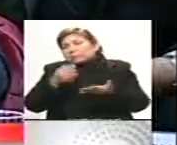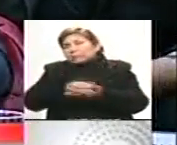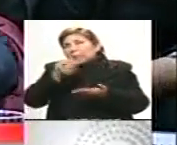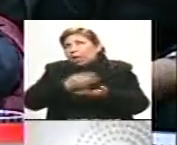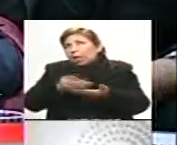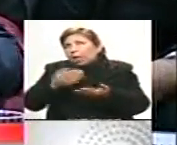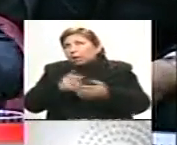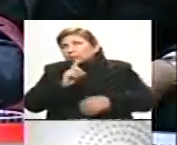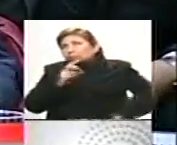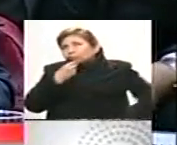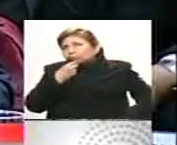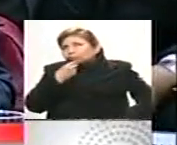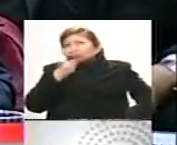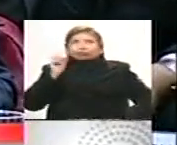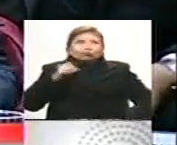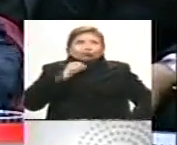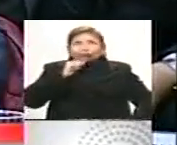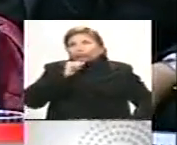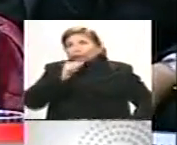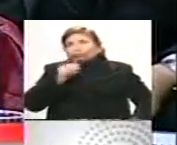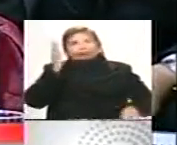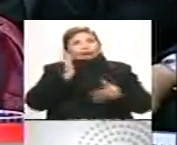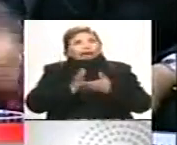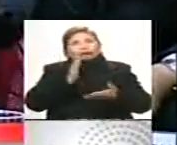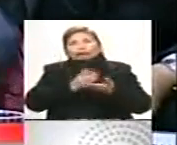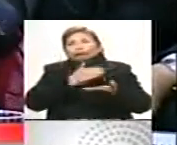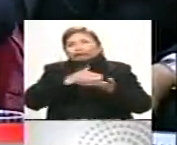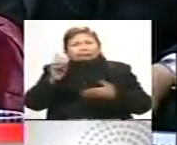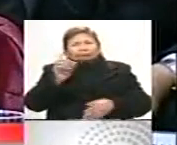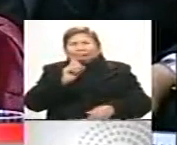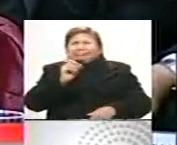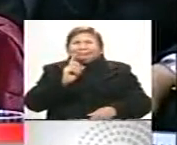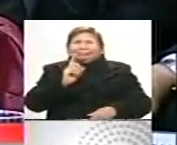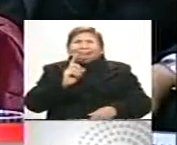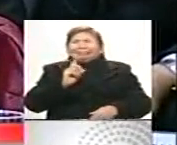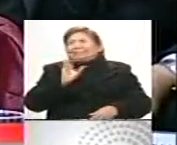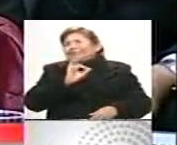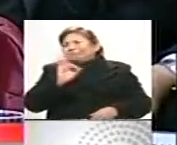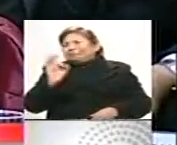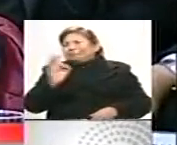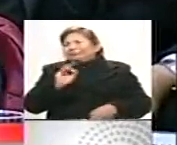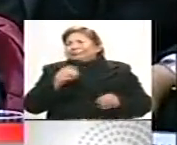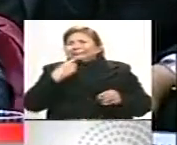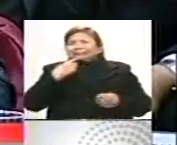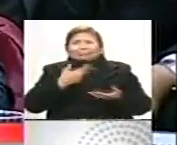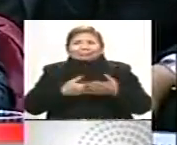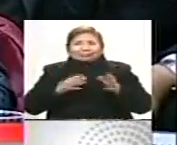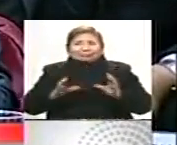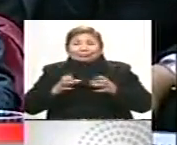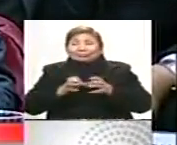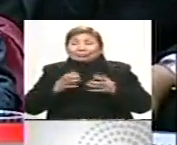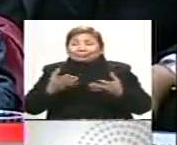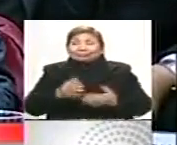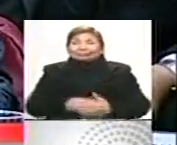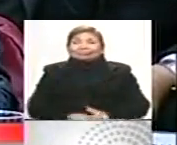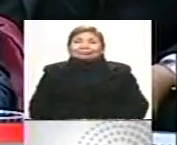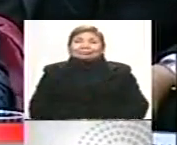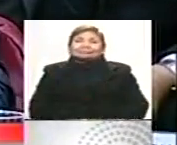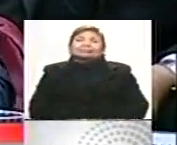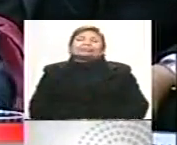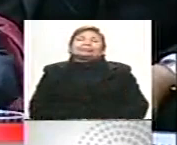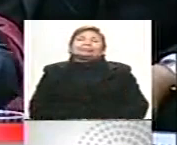no una oportunidad de censura del Congreso, ni es una oportunidad para que el Congreso